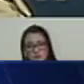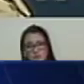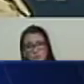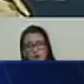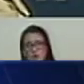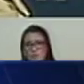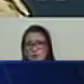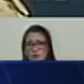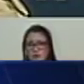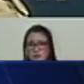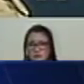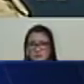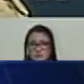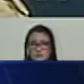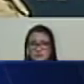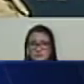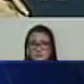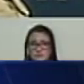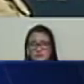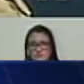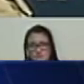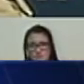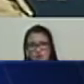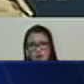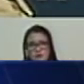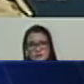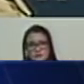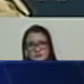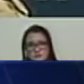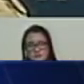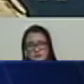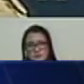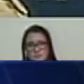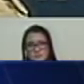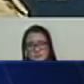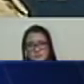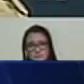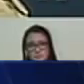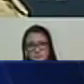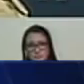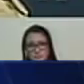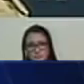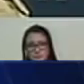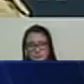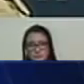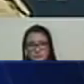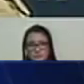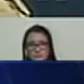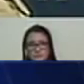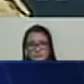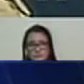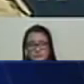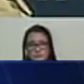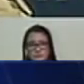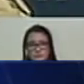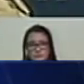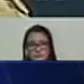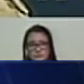constitucional. Y en las parlamentarias del año 2015 la perdimos también, y de inmediato el presidente Nicolás Maduro salió a